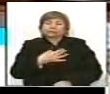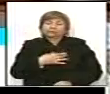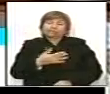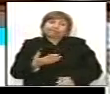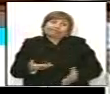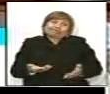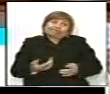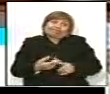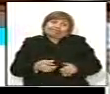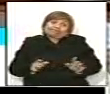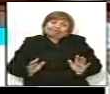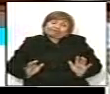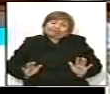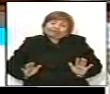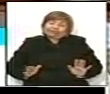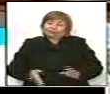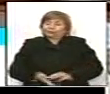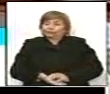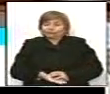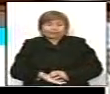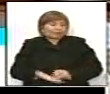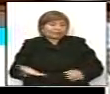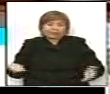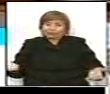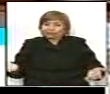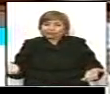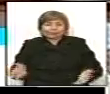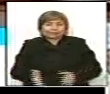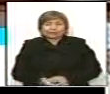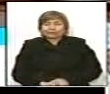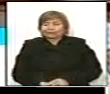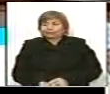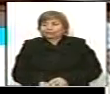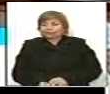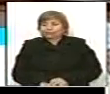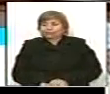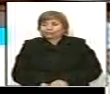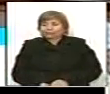pero no hay, pues.